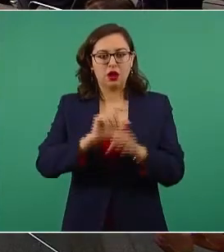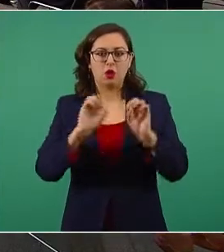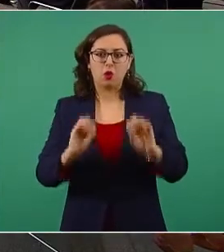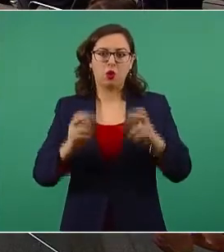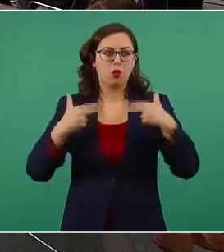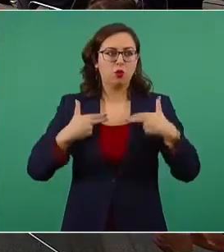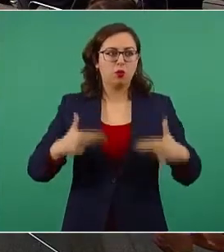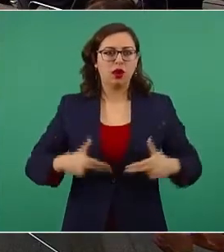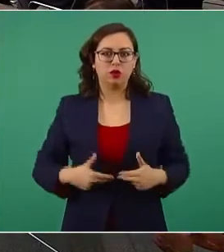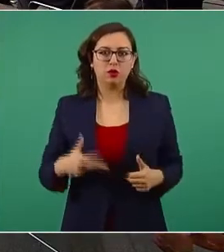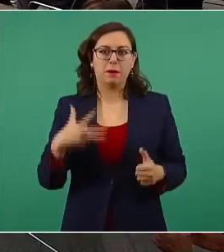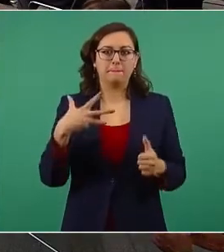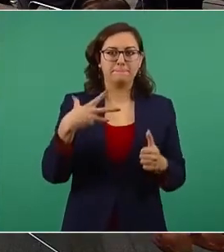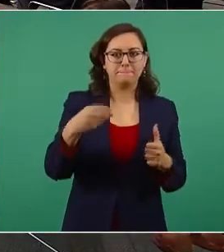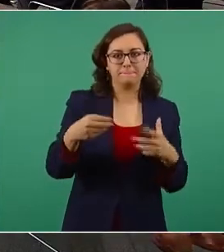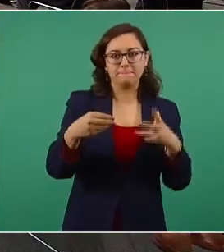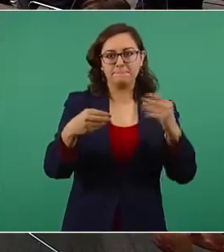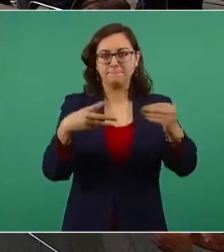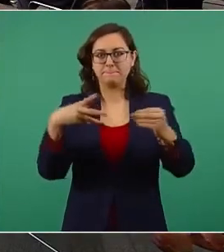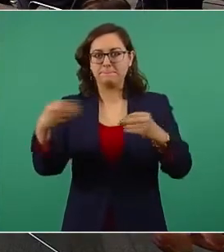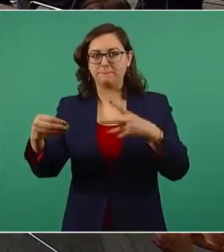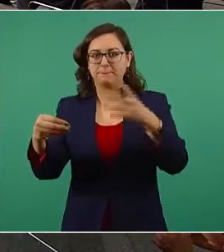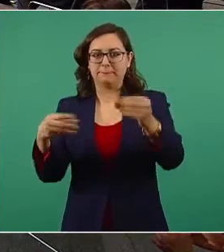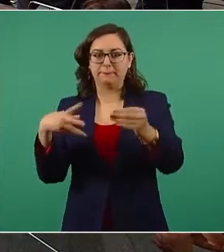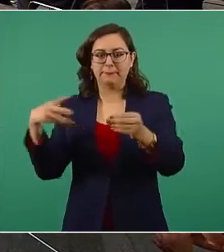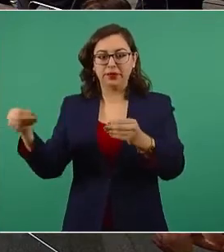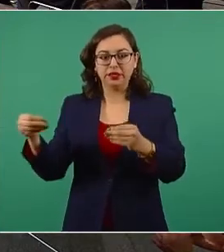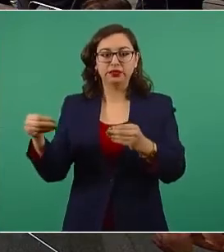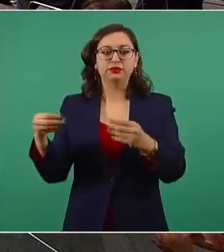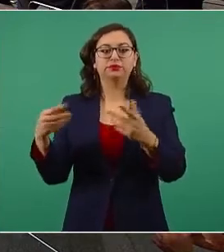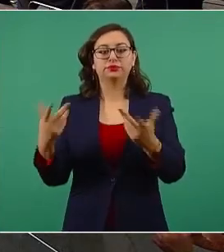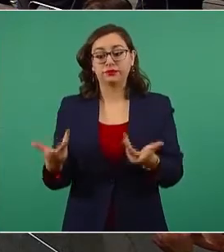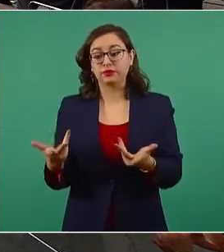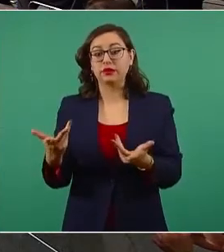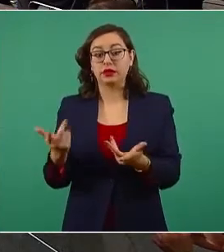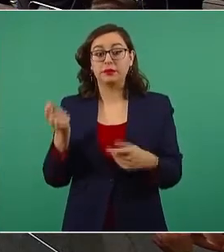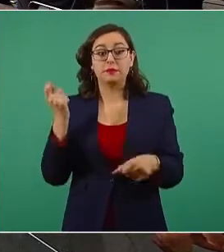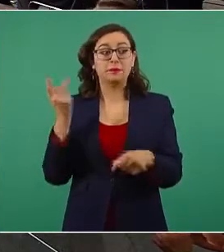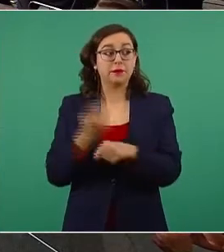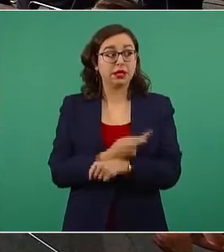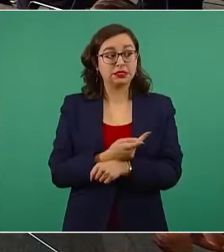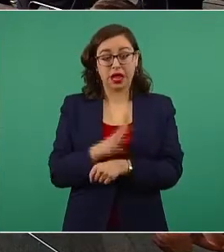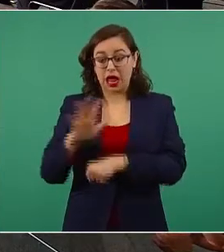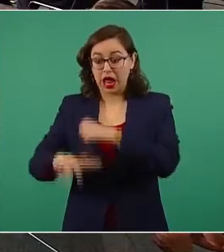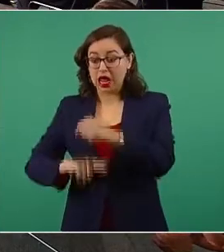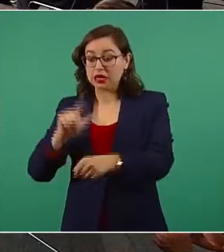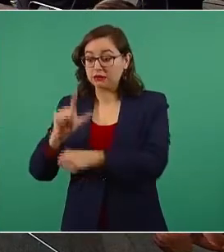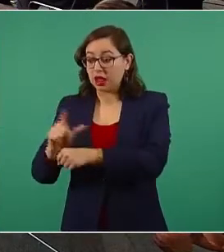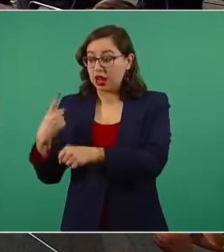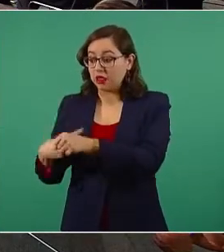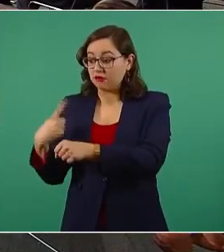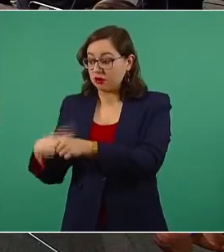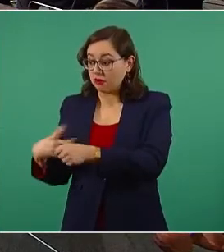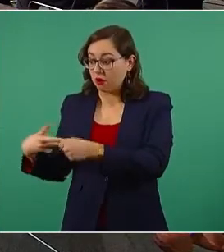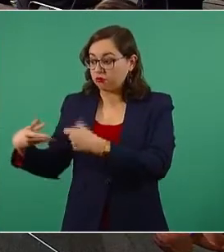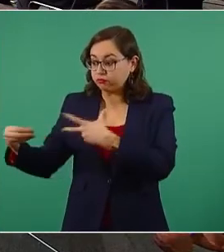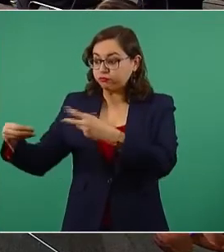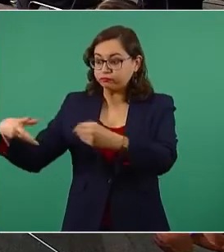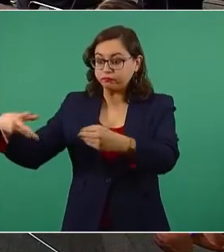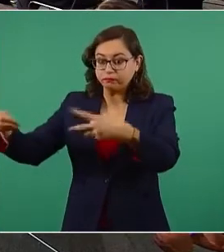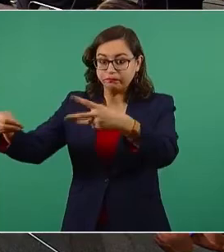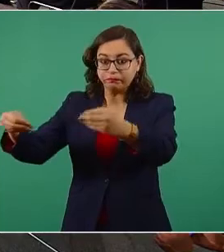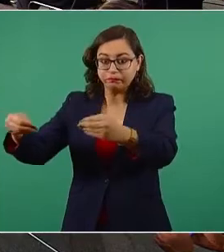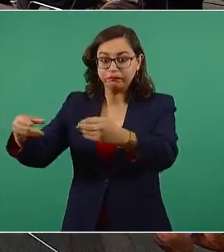cuando ocurren traspaso de especies animales a seres humanos, entran en